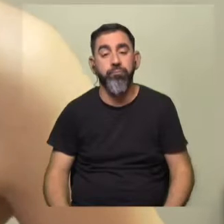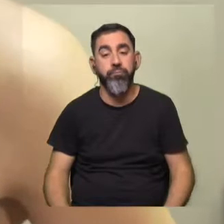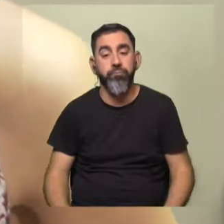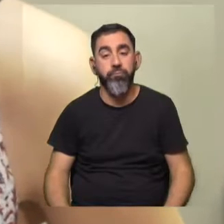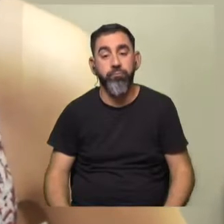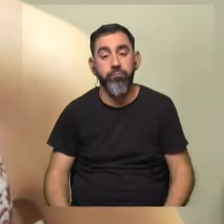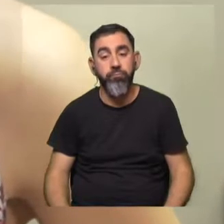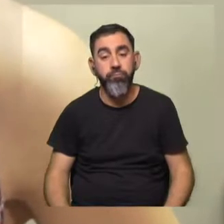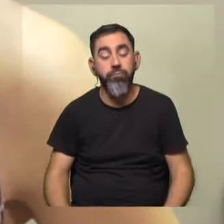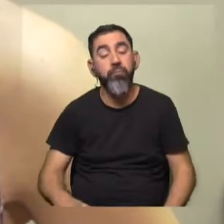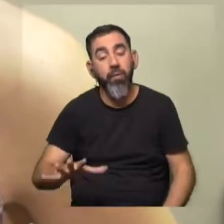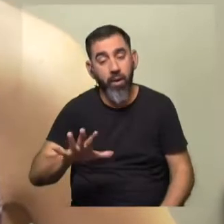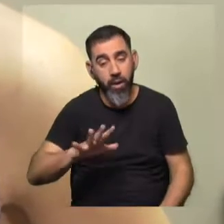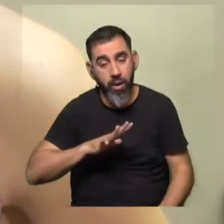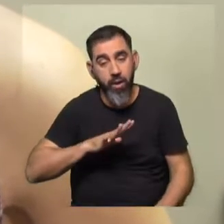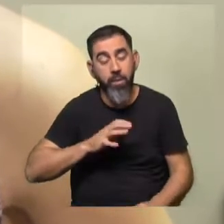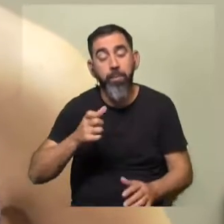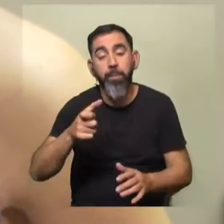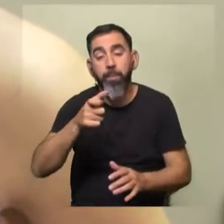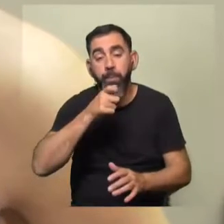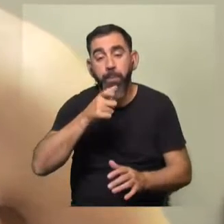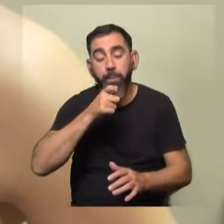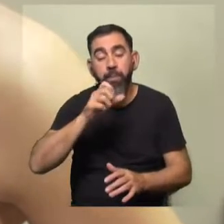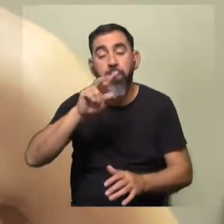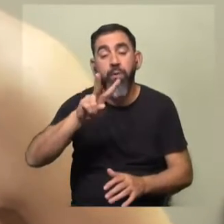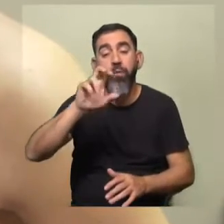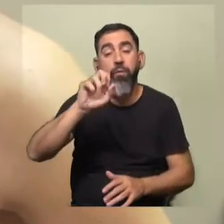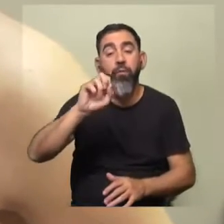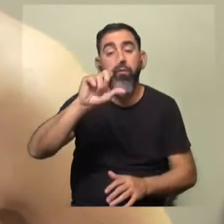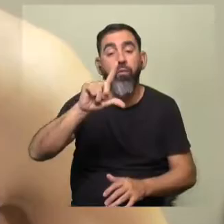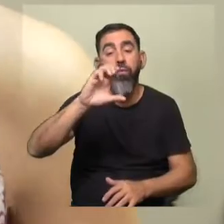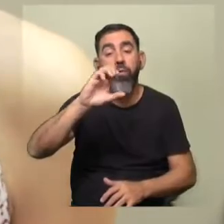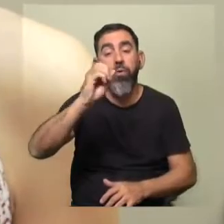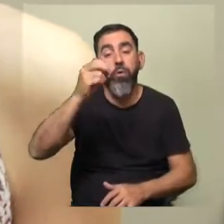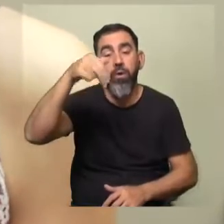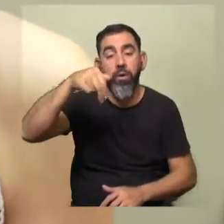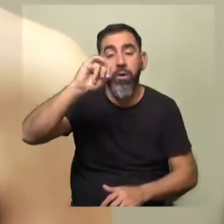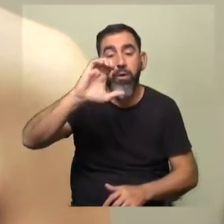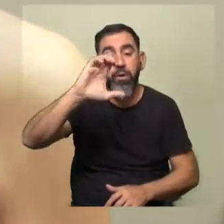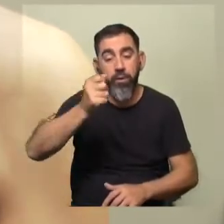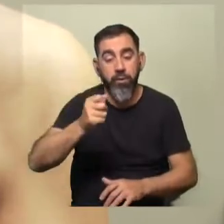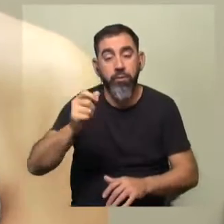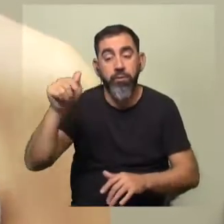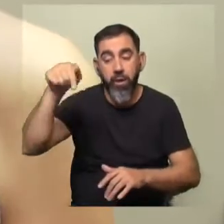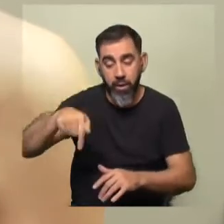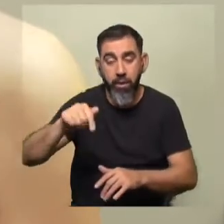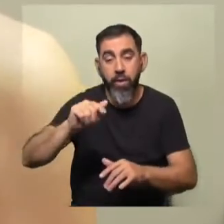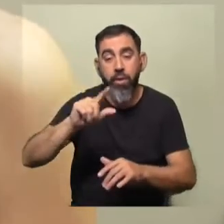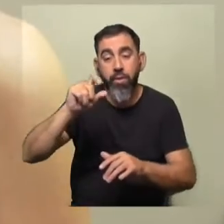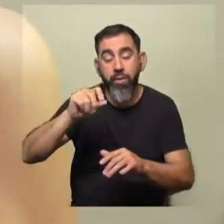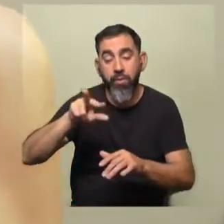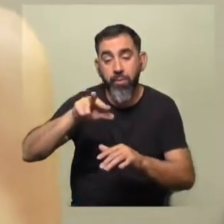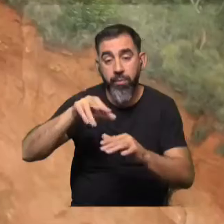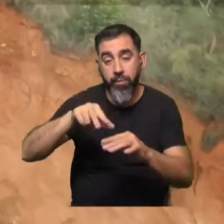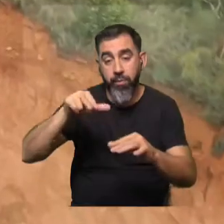un tipo especial de roca volcánica que trae el diamante de esas profundidades del